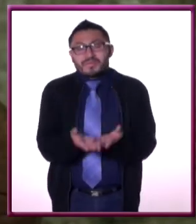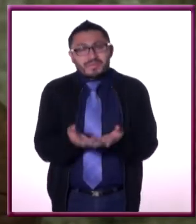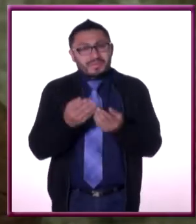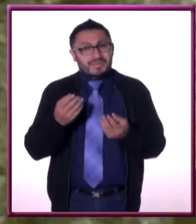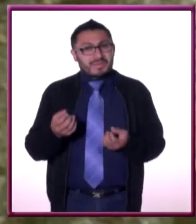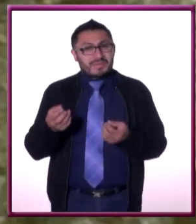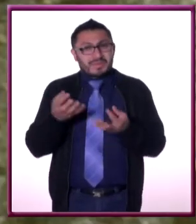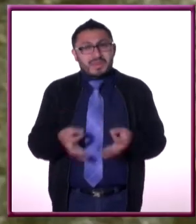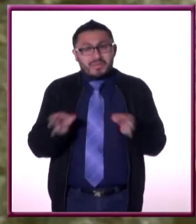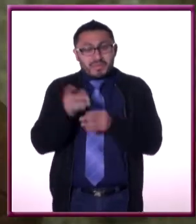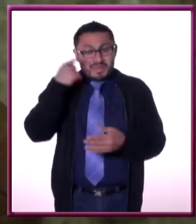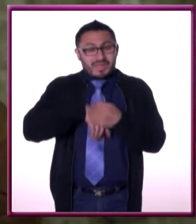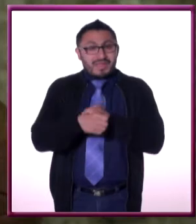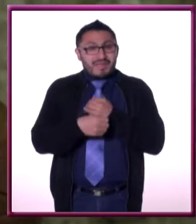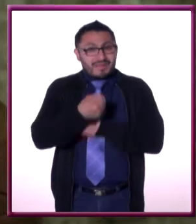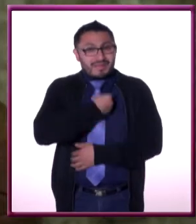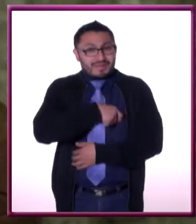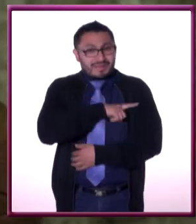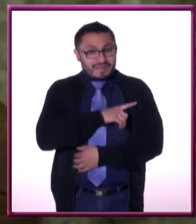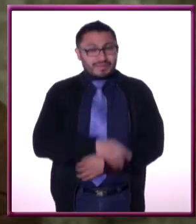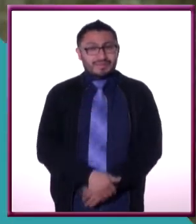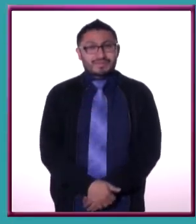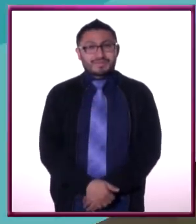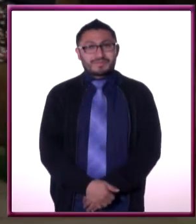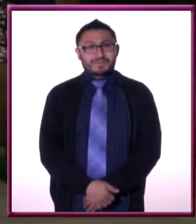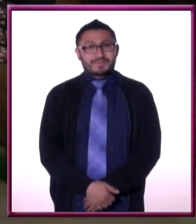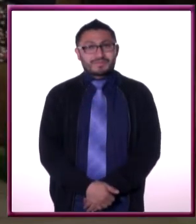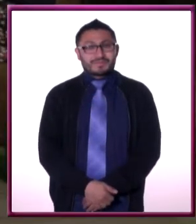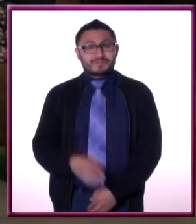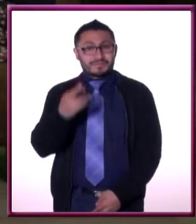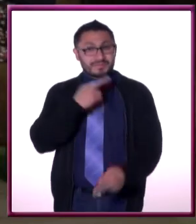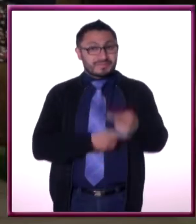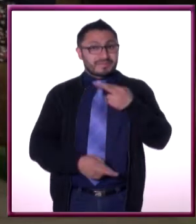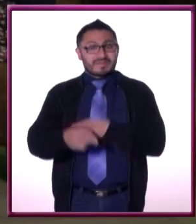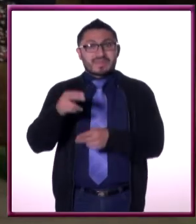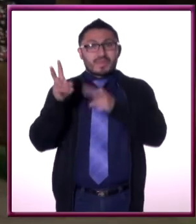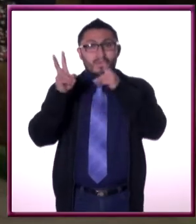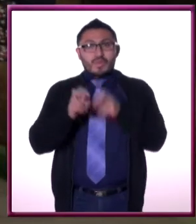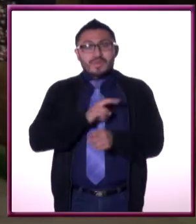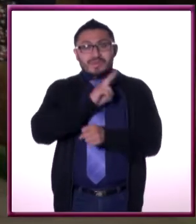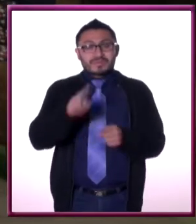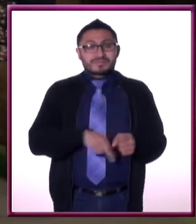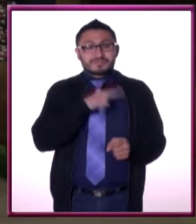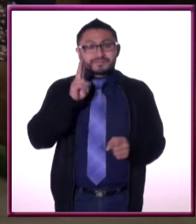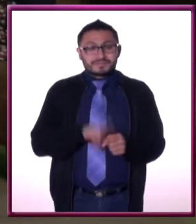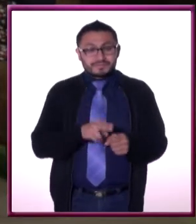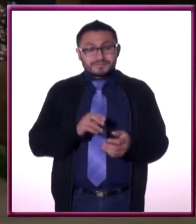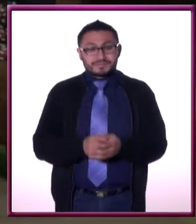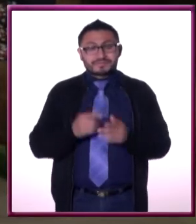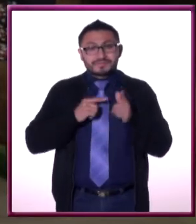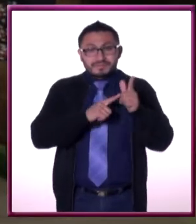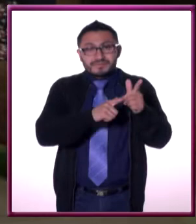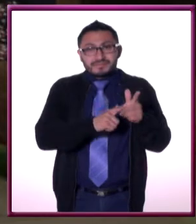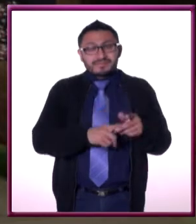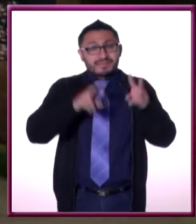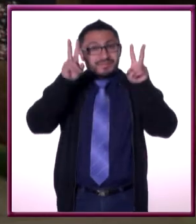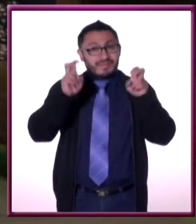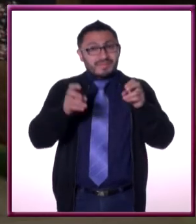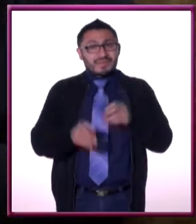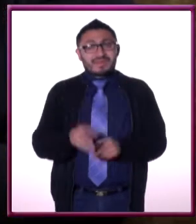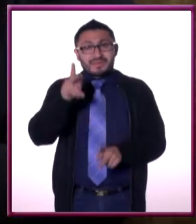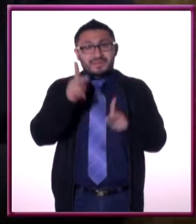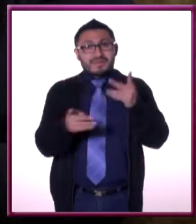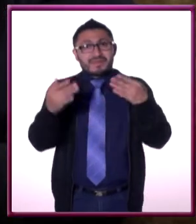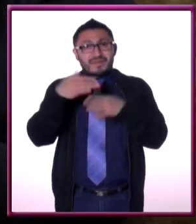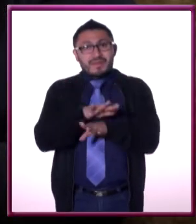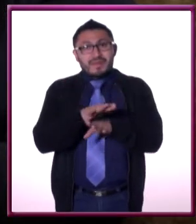nutrientes importantes? Así es. Vamos a un corte, regresamos. Bueno, pues regresamos a Nos Nutrimos de Naturaleza. Continuamos con este tema. Vamos a hablar un